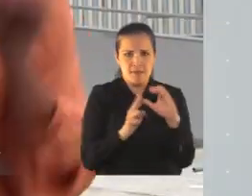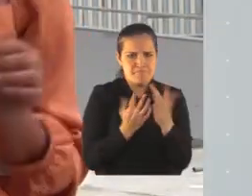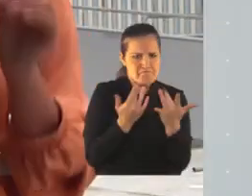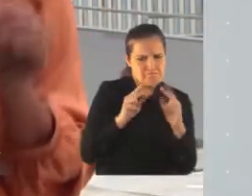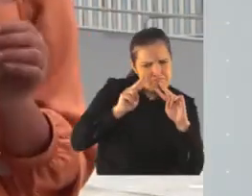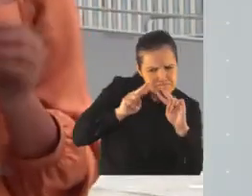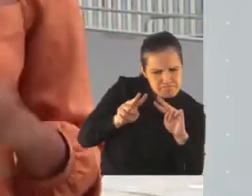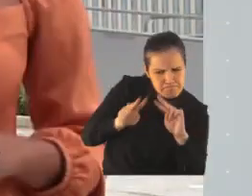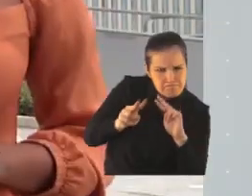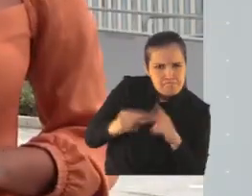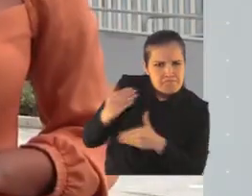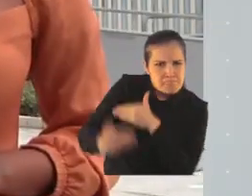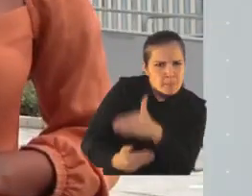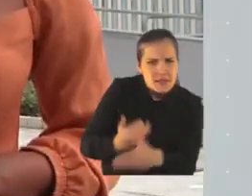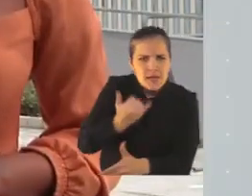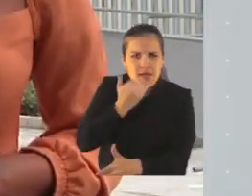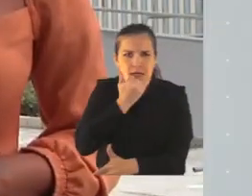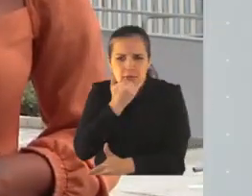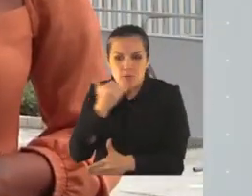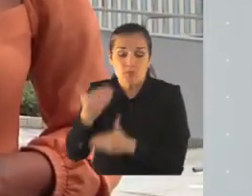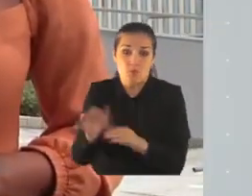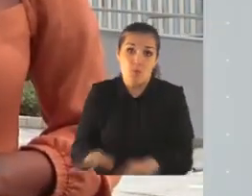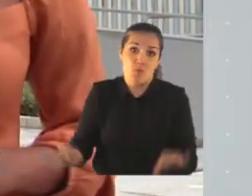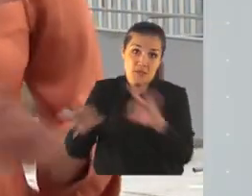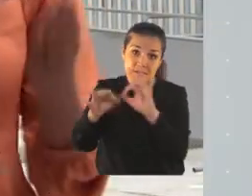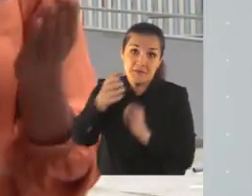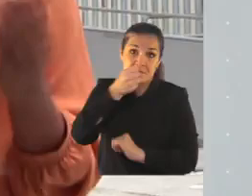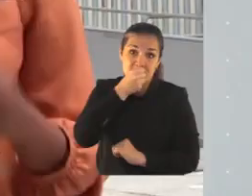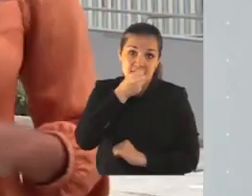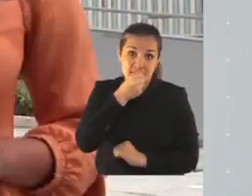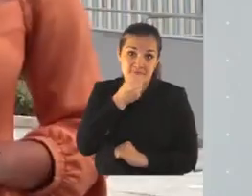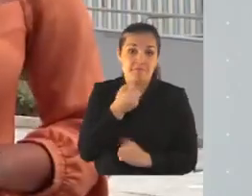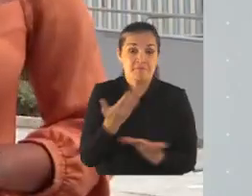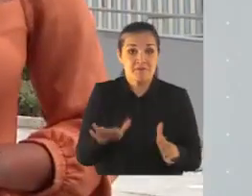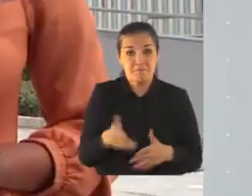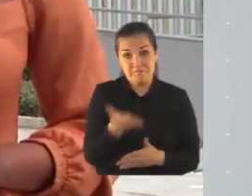muy atentos al desarrollo de esta importante noticia. Por ahora vuelvo con usted a estudio.